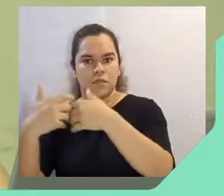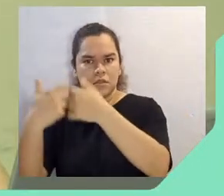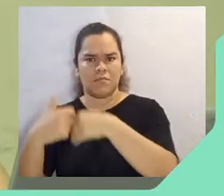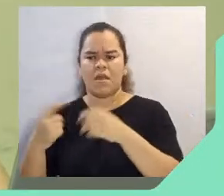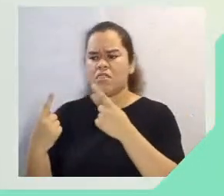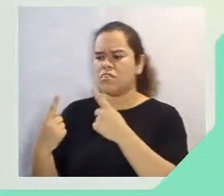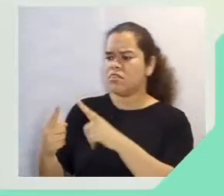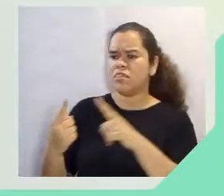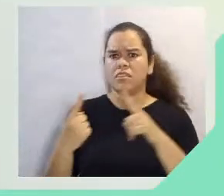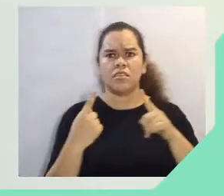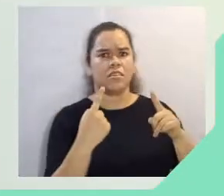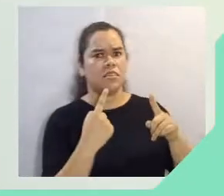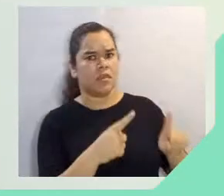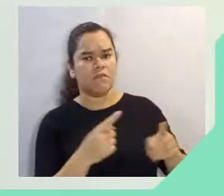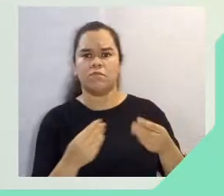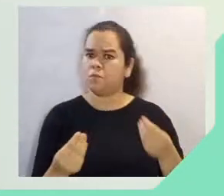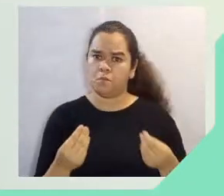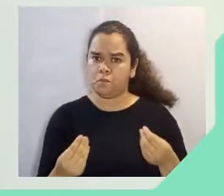Bien.